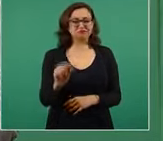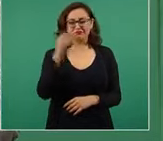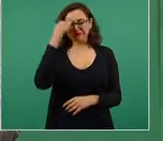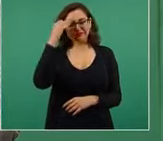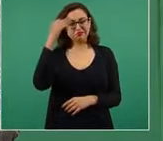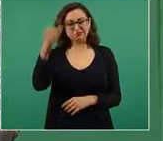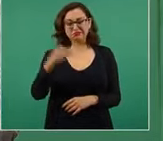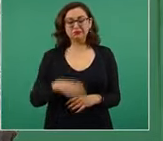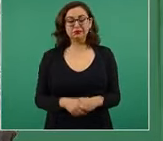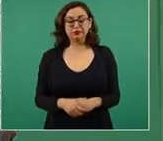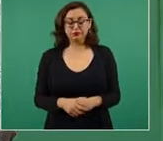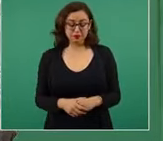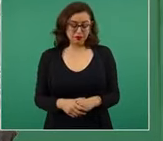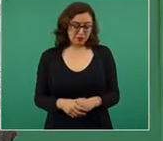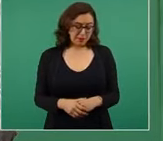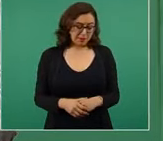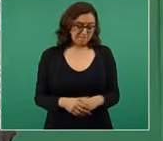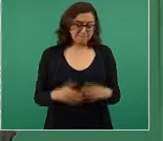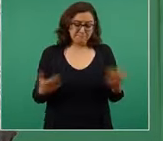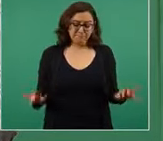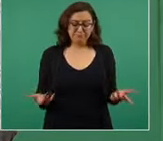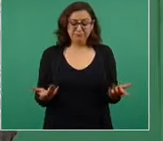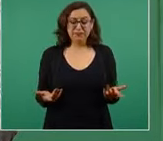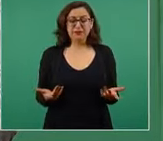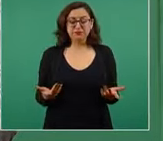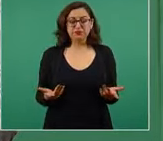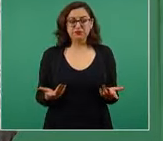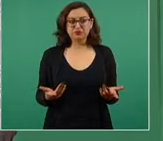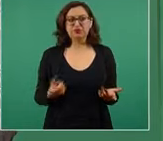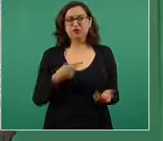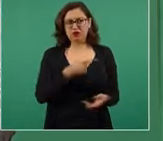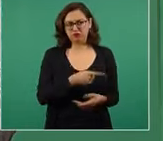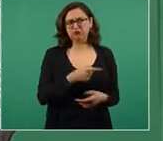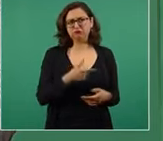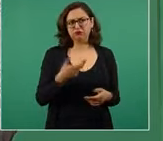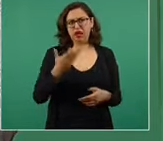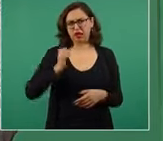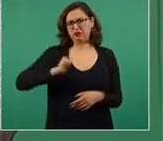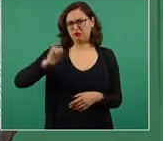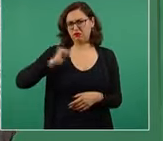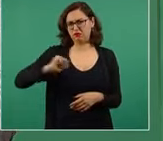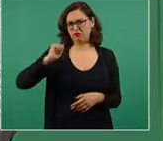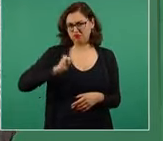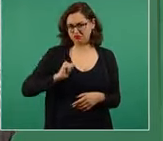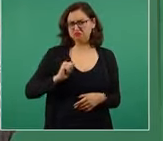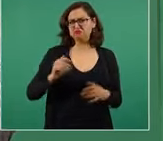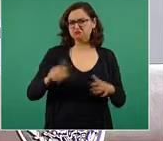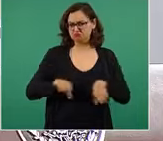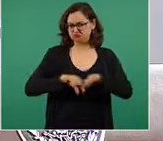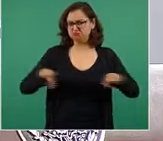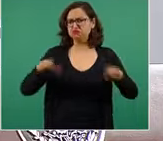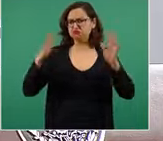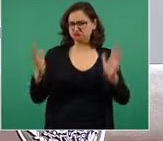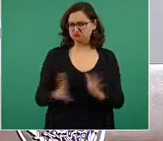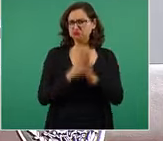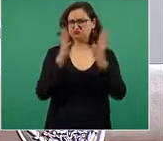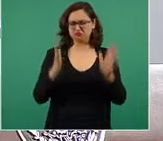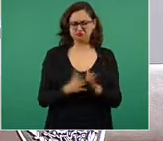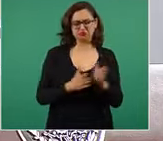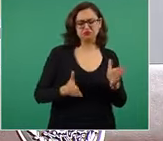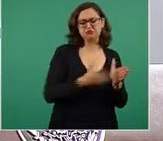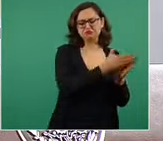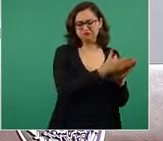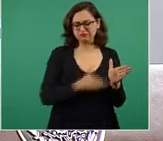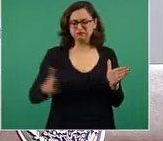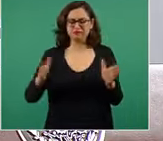Algo de democracia en los 10 años de la República restaurada, cuando estuvo de presidente